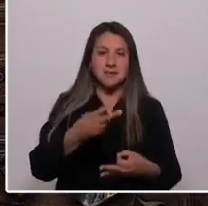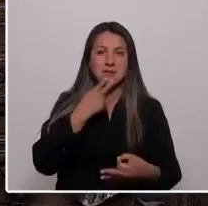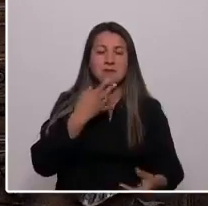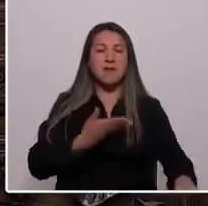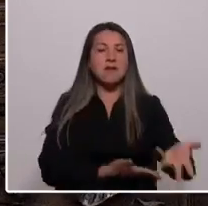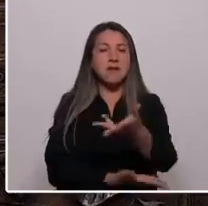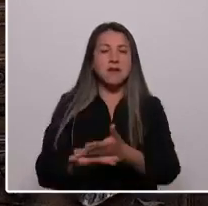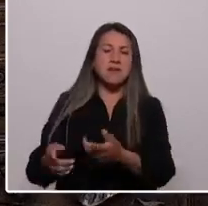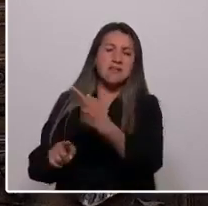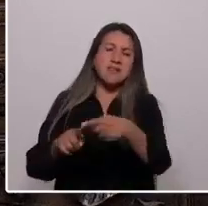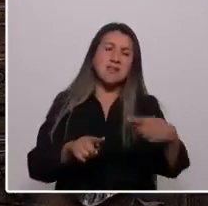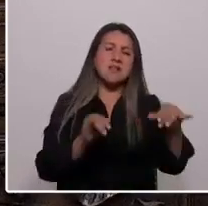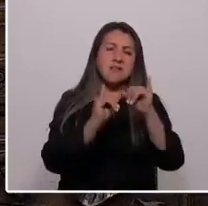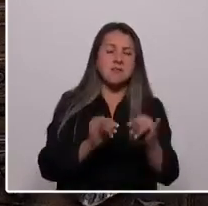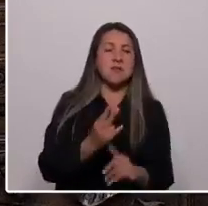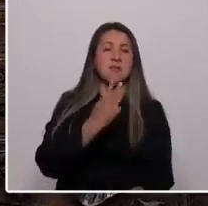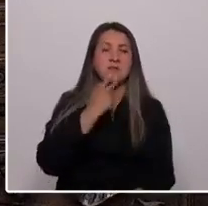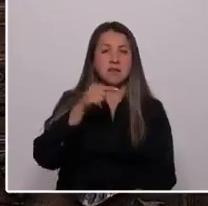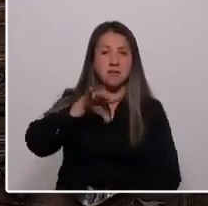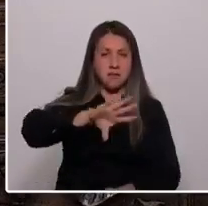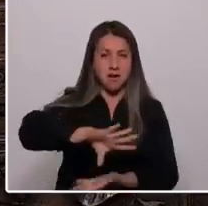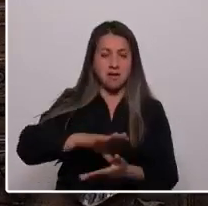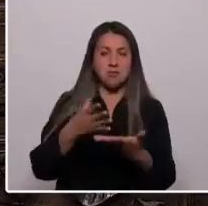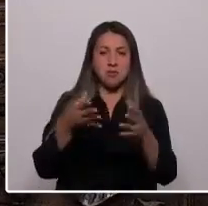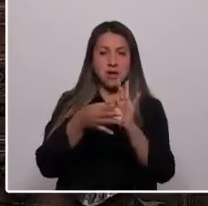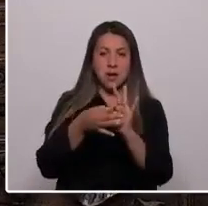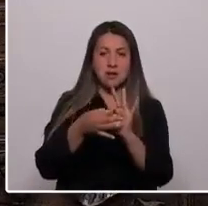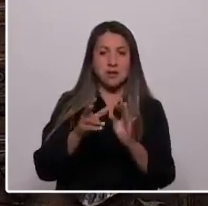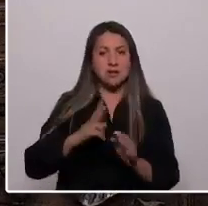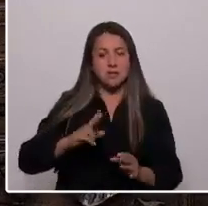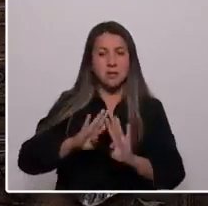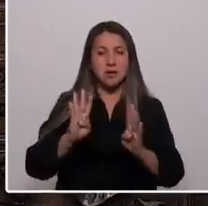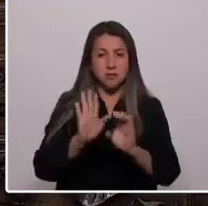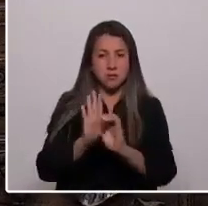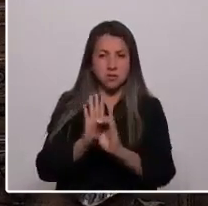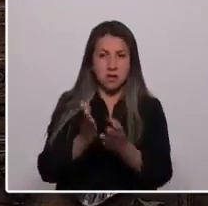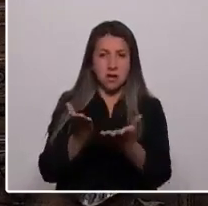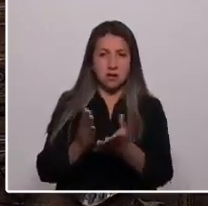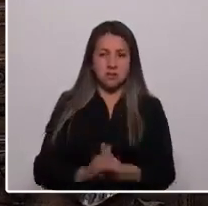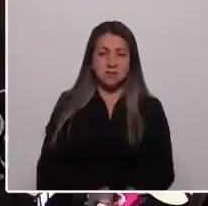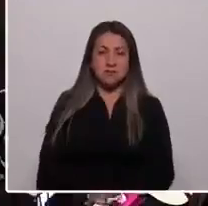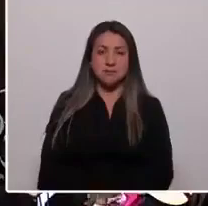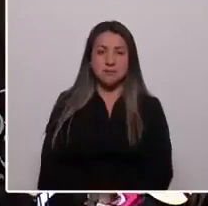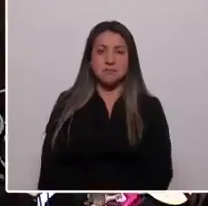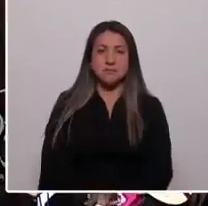de todas las formas de vida en este país muchas gracias estimado convencionales